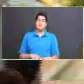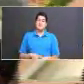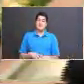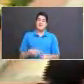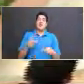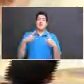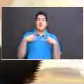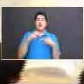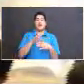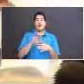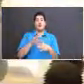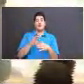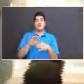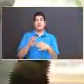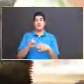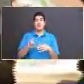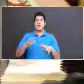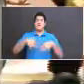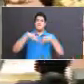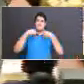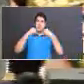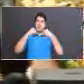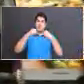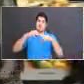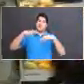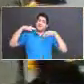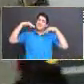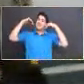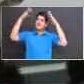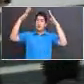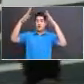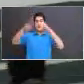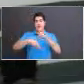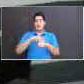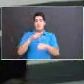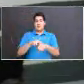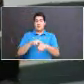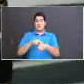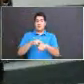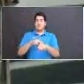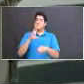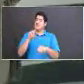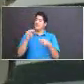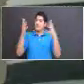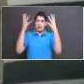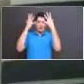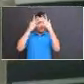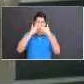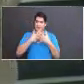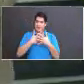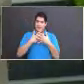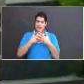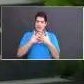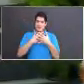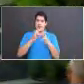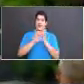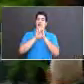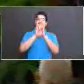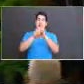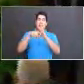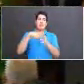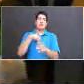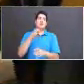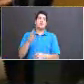Y hay cosas poderosas que son sobrenaturales. No las confundamos. El ejemplo que yo le he puesto es el